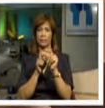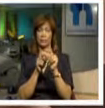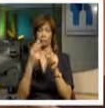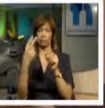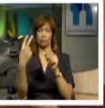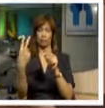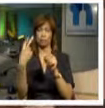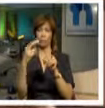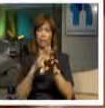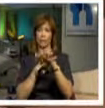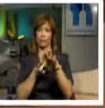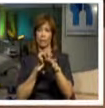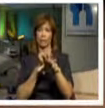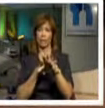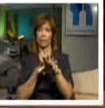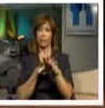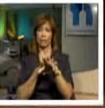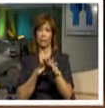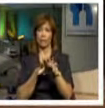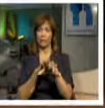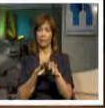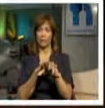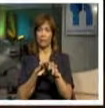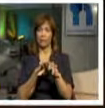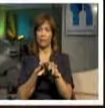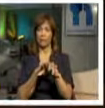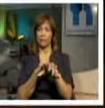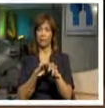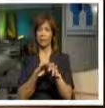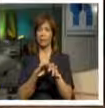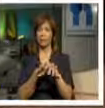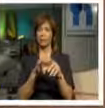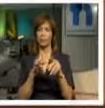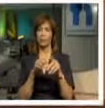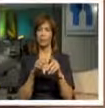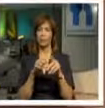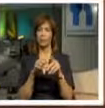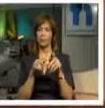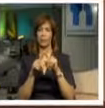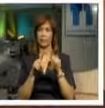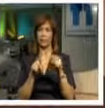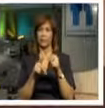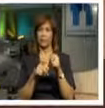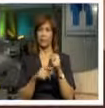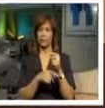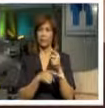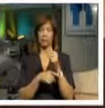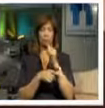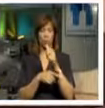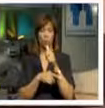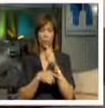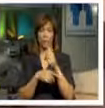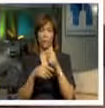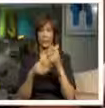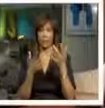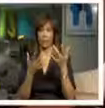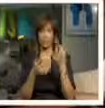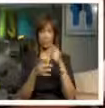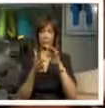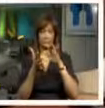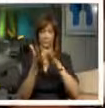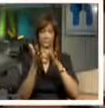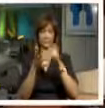y la antenita un poquito en el borde fíjese que cuando la persona la instala utiliza las medidas para no dejar las huellas dactilares